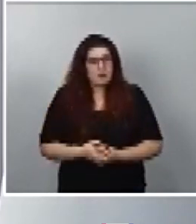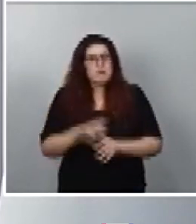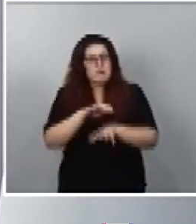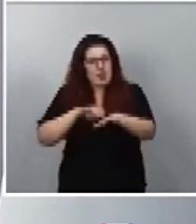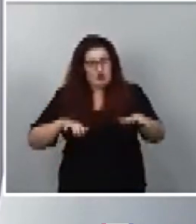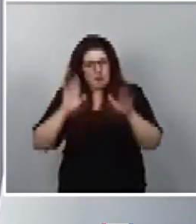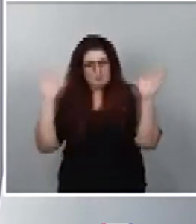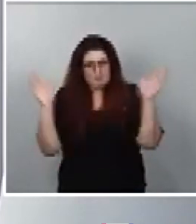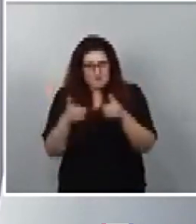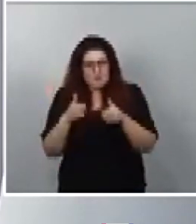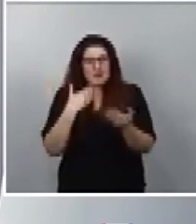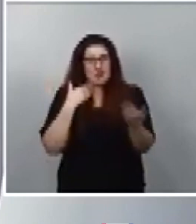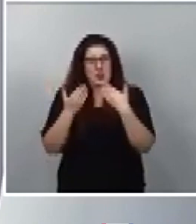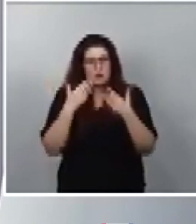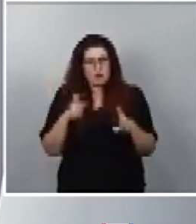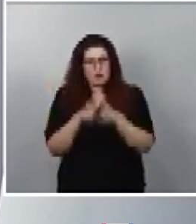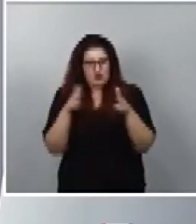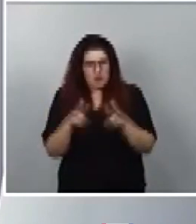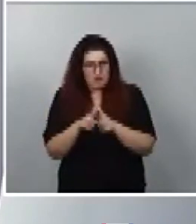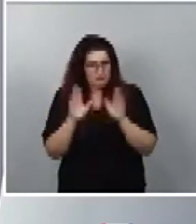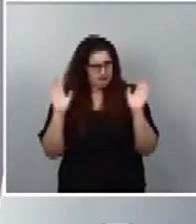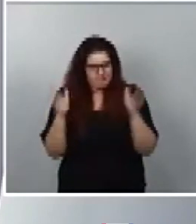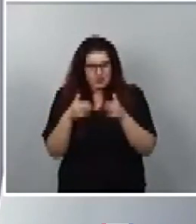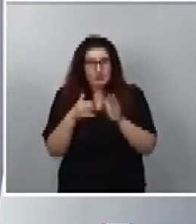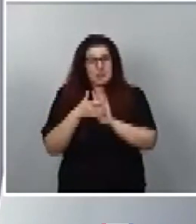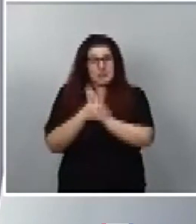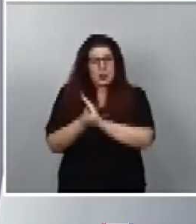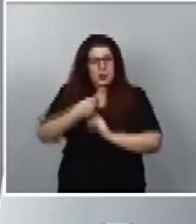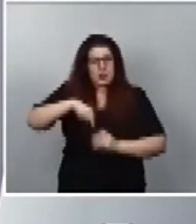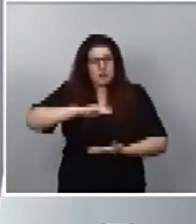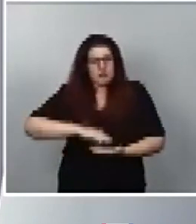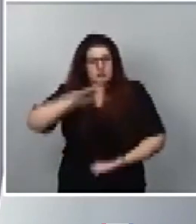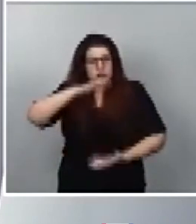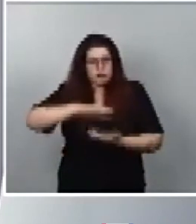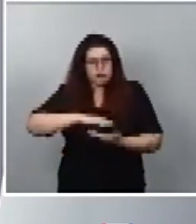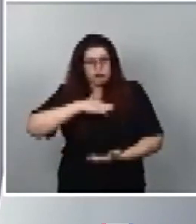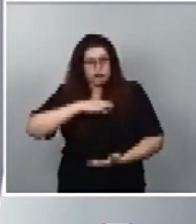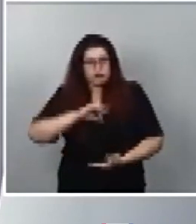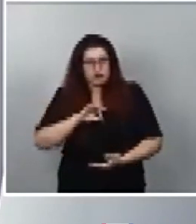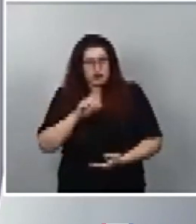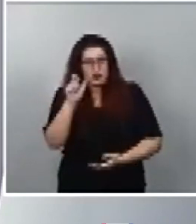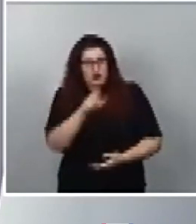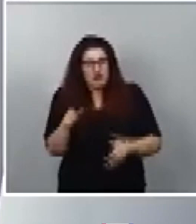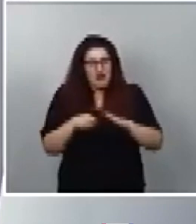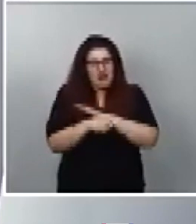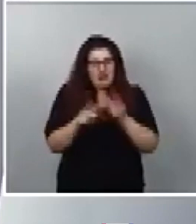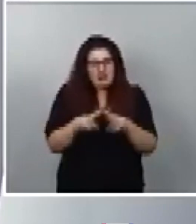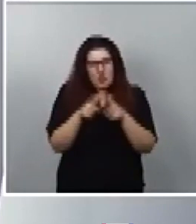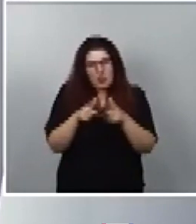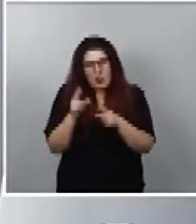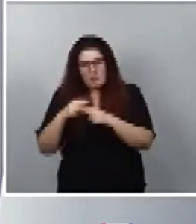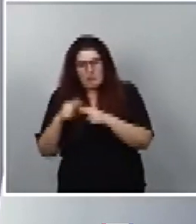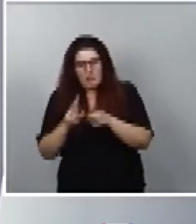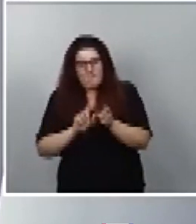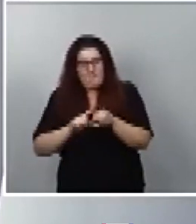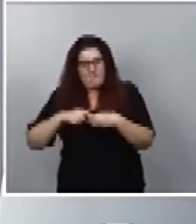diálogo social y esto significa que evidentemente cuando somos capaces de sumar a más agentes sociales y políticos